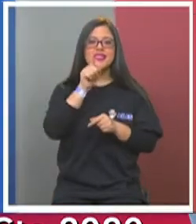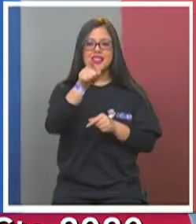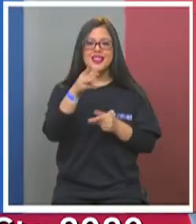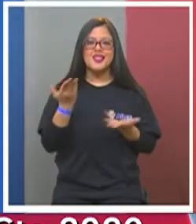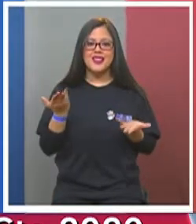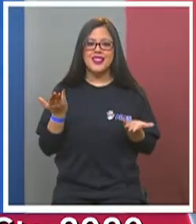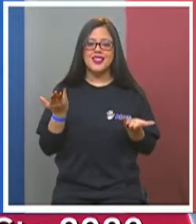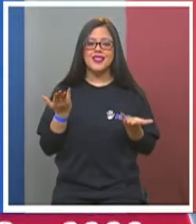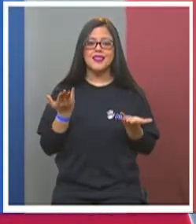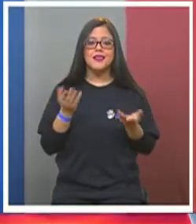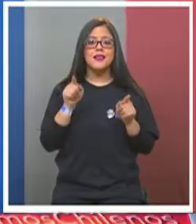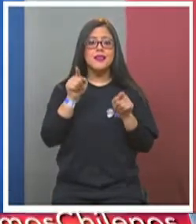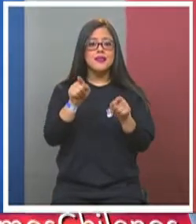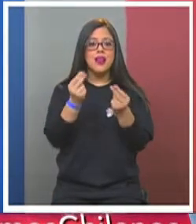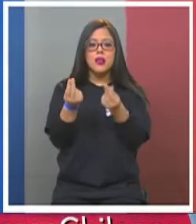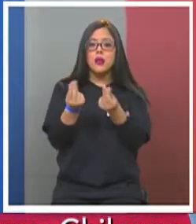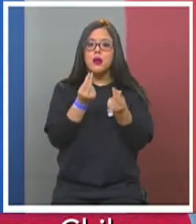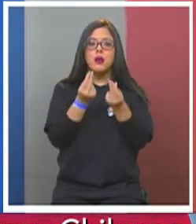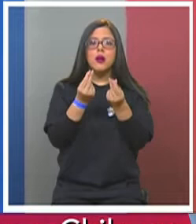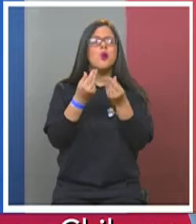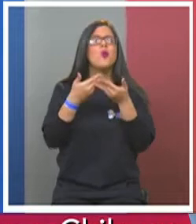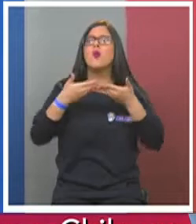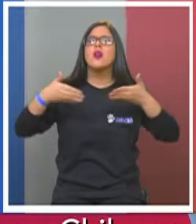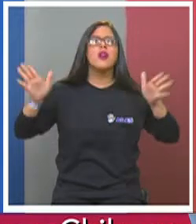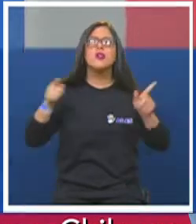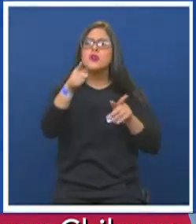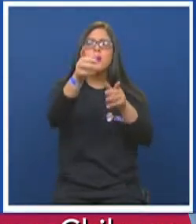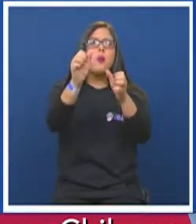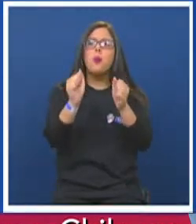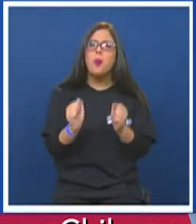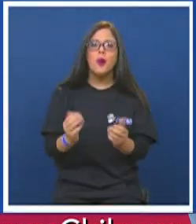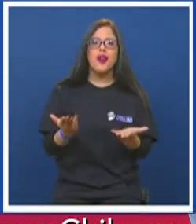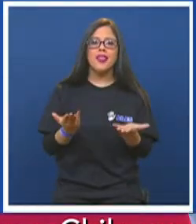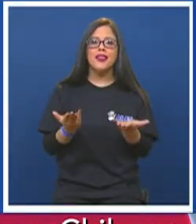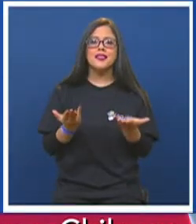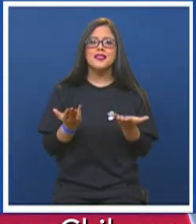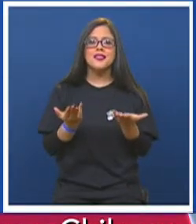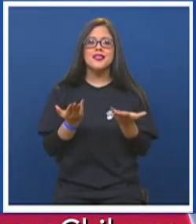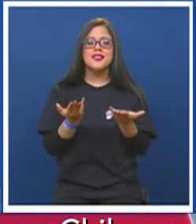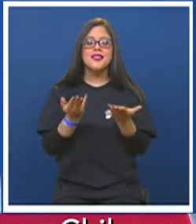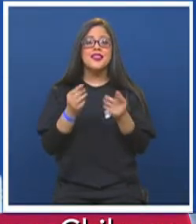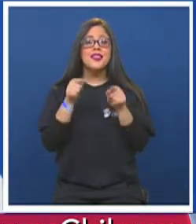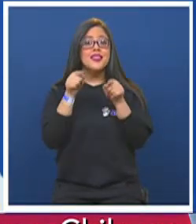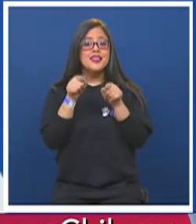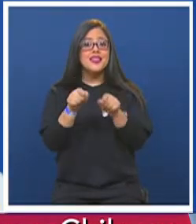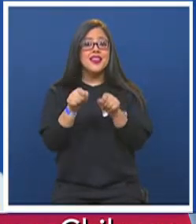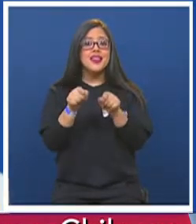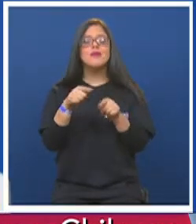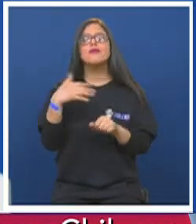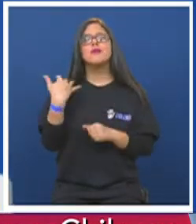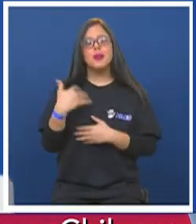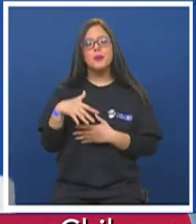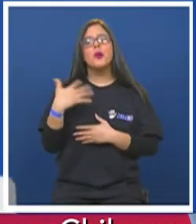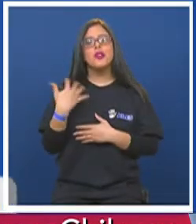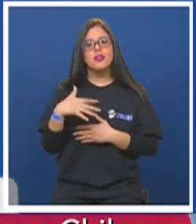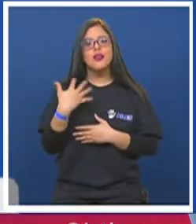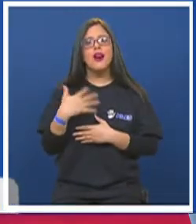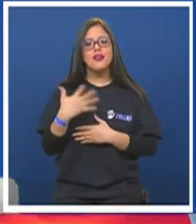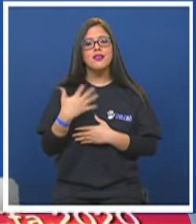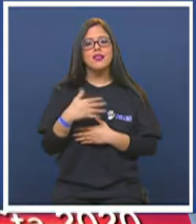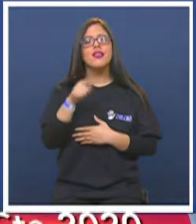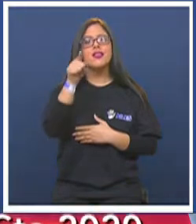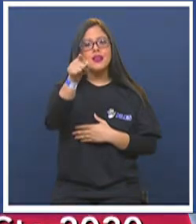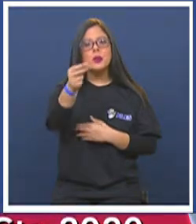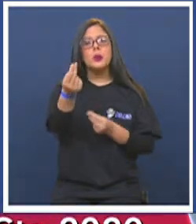mano. Las donaciones no importan el monto el que tú puedas, el que esté a tu alcance. Es muy importante que tú hagas